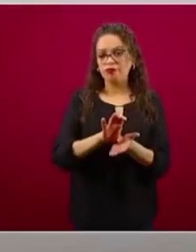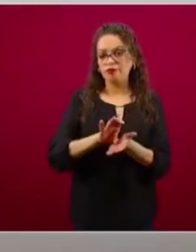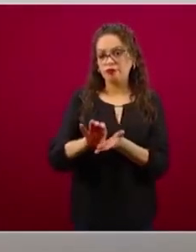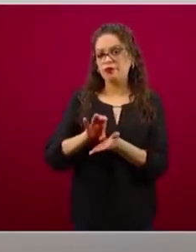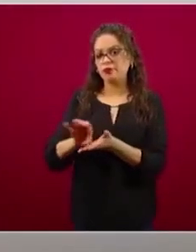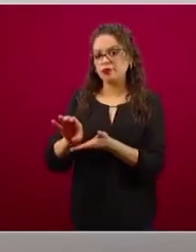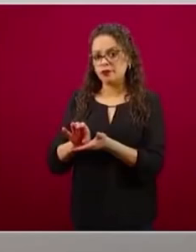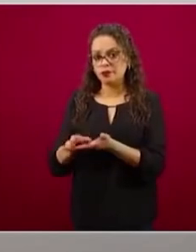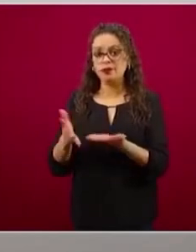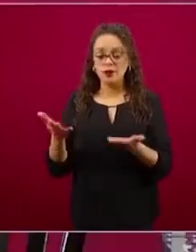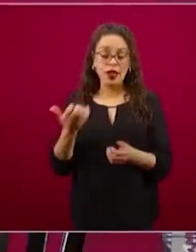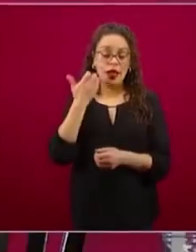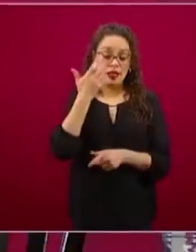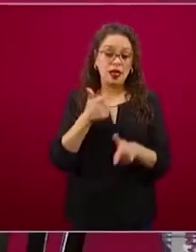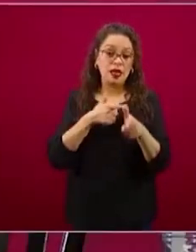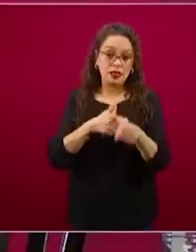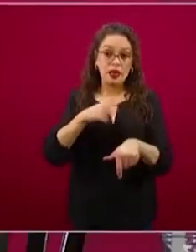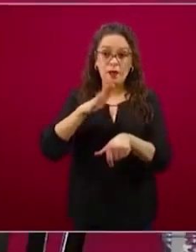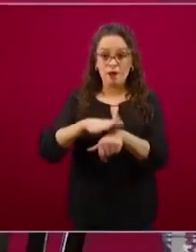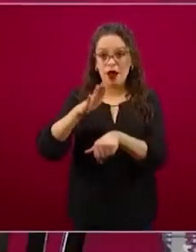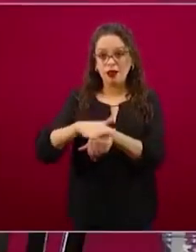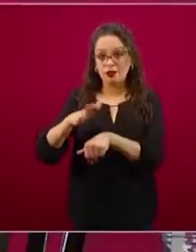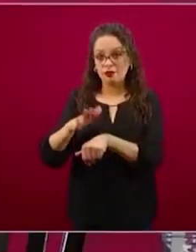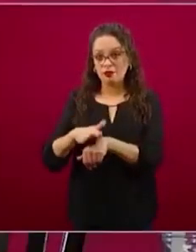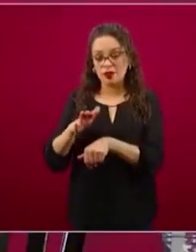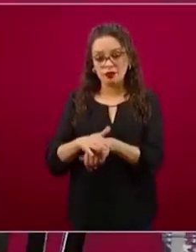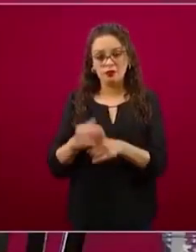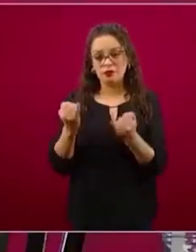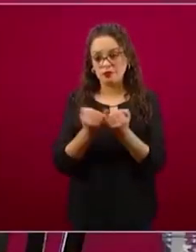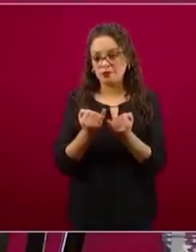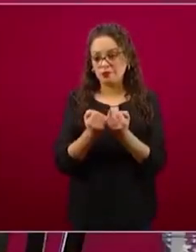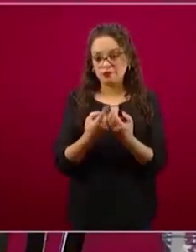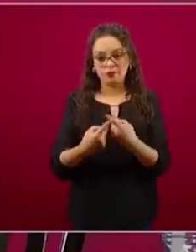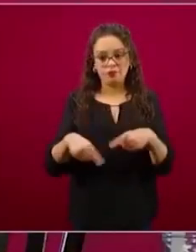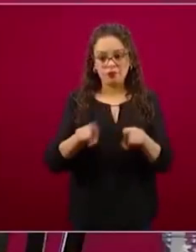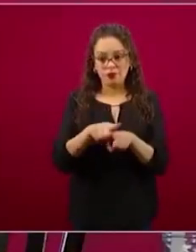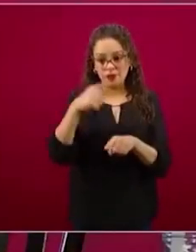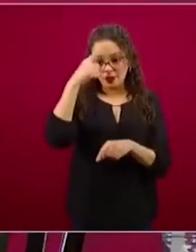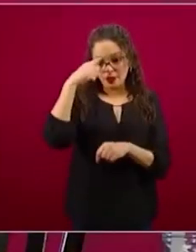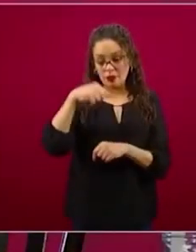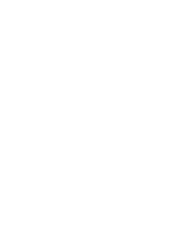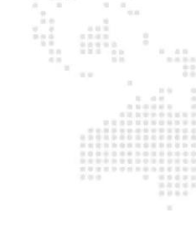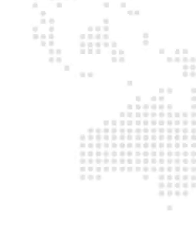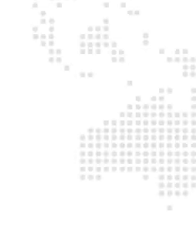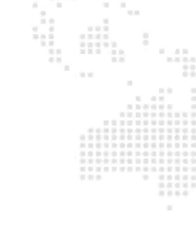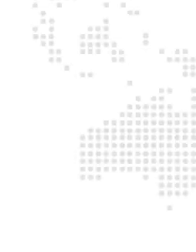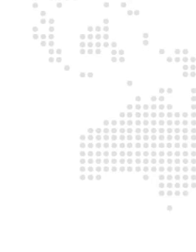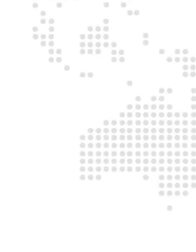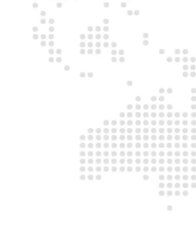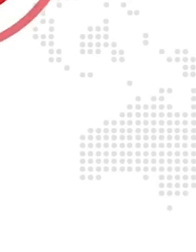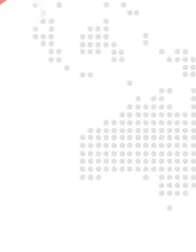continuar con el mismo ritmo para terminar el millón de créditos en el mes de mayo.